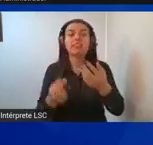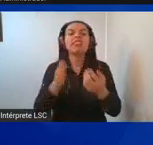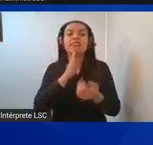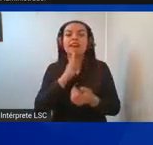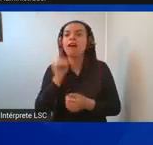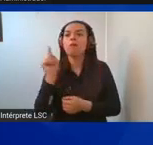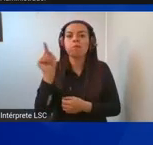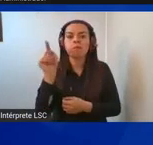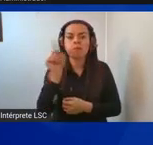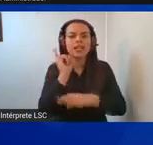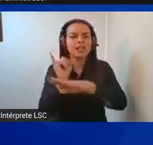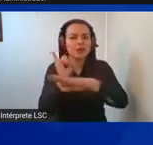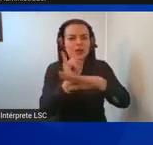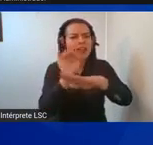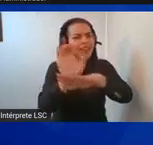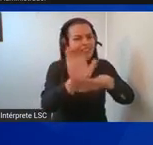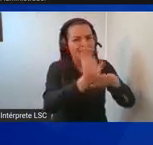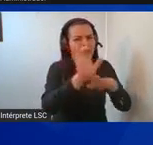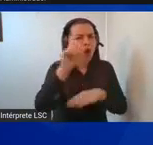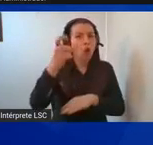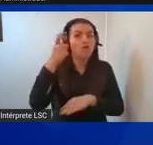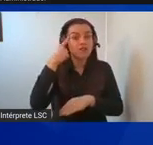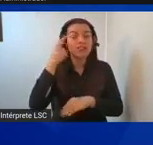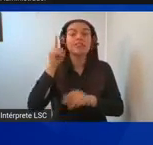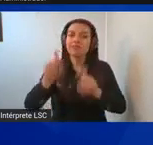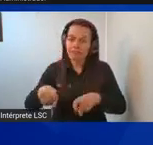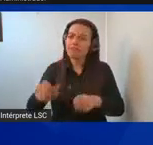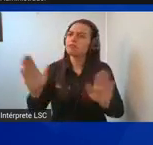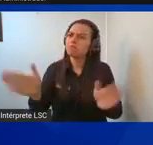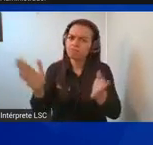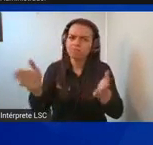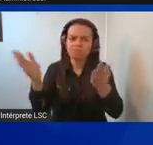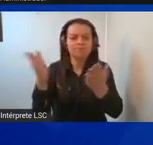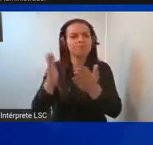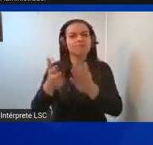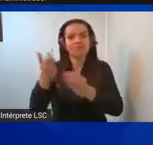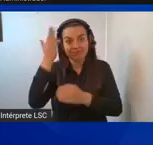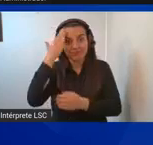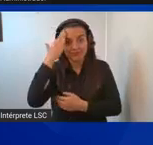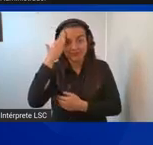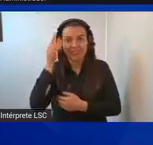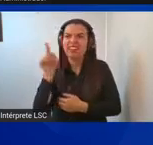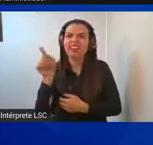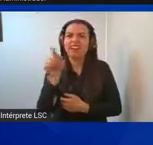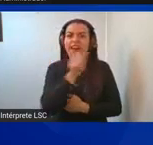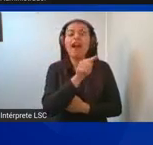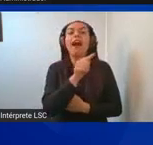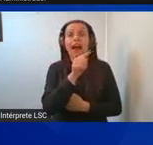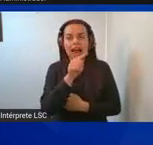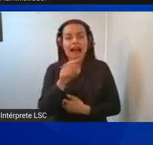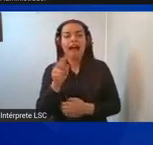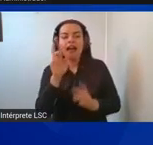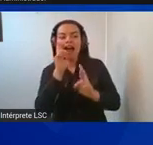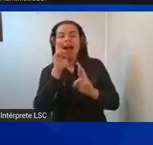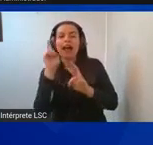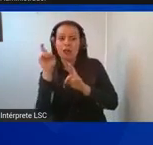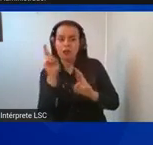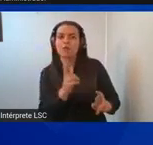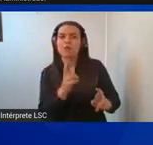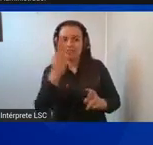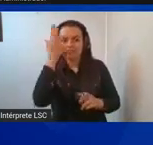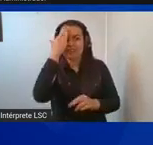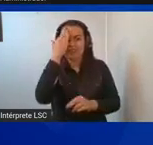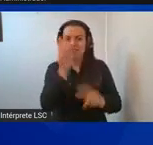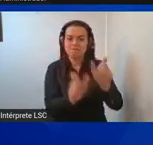en las instituciones del Estado, en la comunidad en general, tratando de dar todo ese reconocimiento de esa